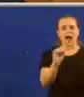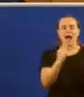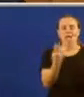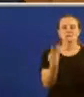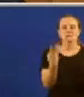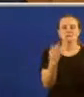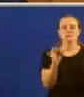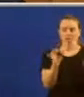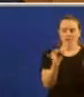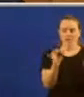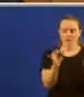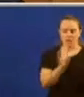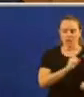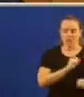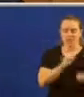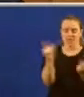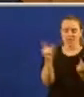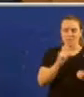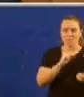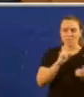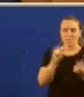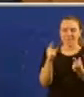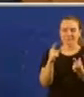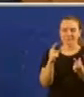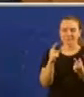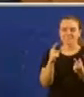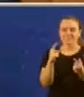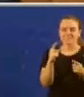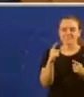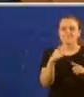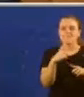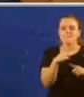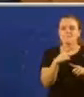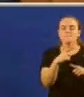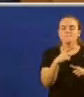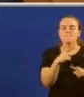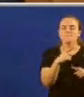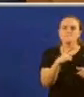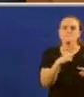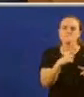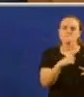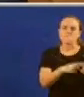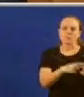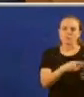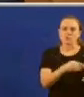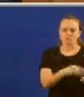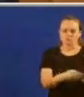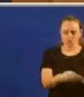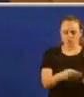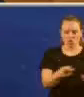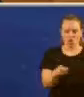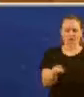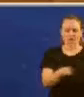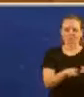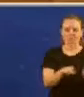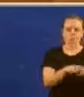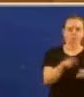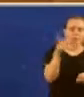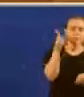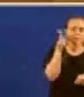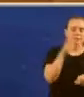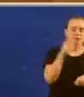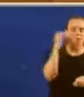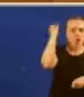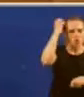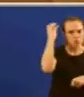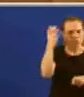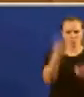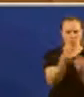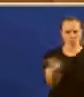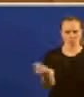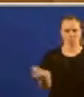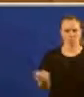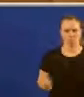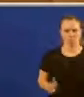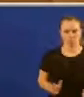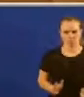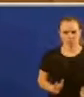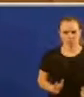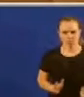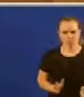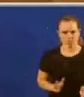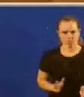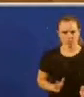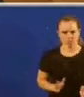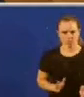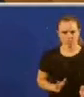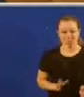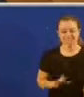emigraron de Galiza medio millón de persoas e como se desapareceran a cidade de Vigo e da Coruña. Unha parte importante do territorio